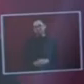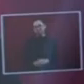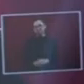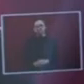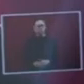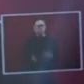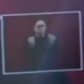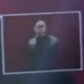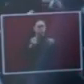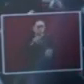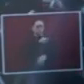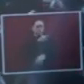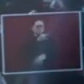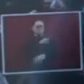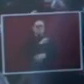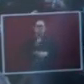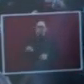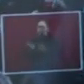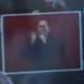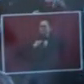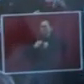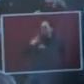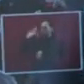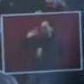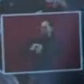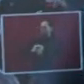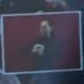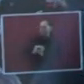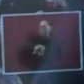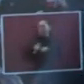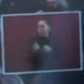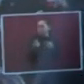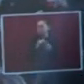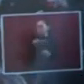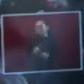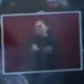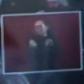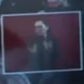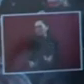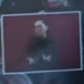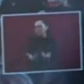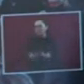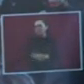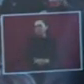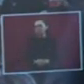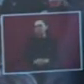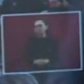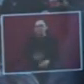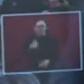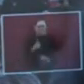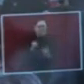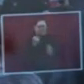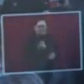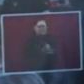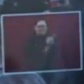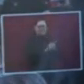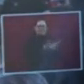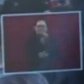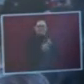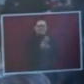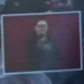rondas petroleras. El presidente esta mañana ha respondido a esta pregunta que él tiene otros datos, o bien que podría tratarse de un problema de falta